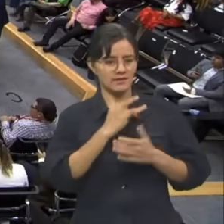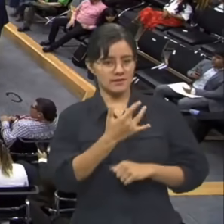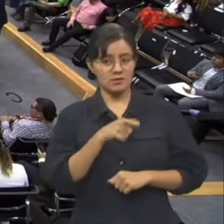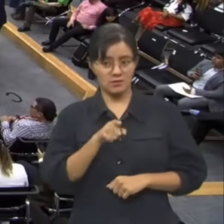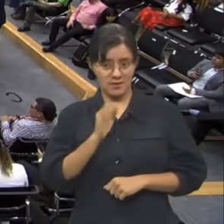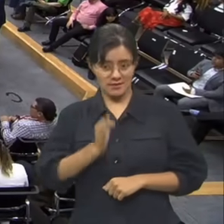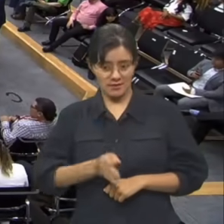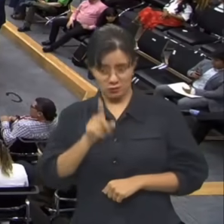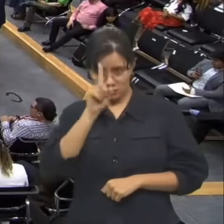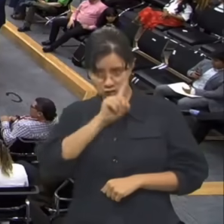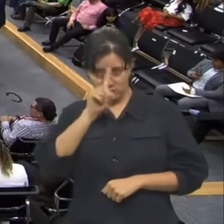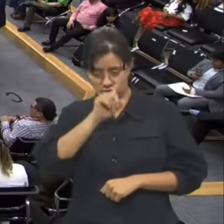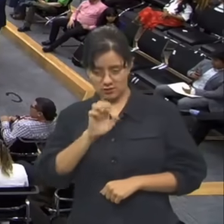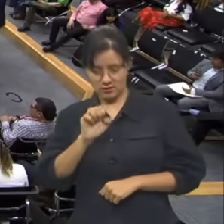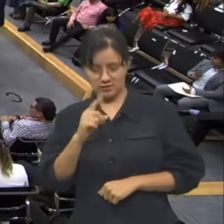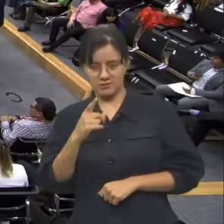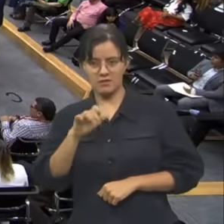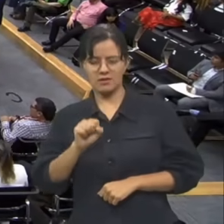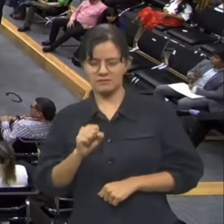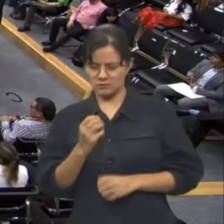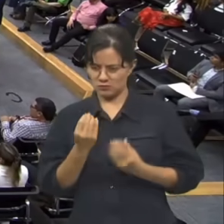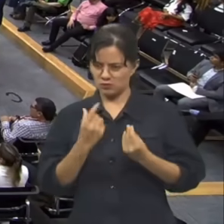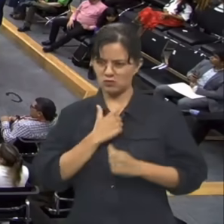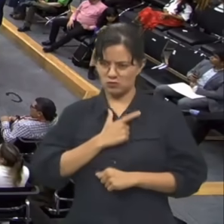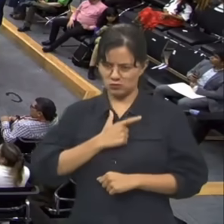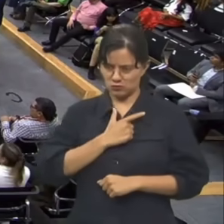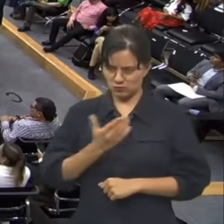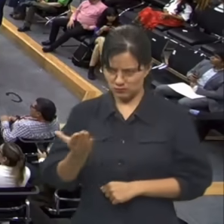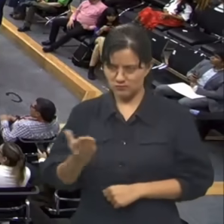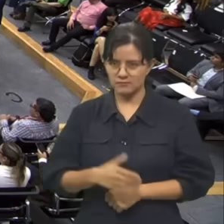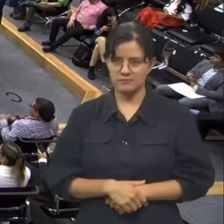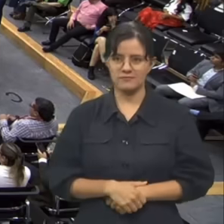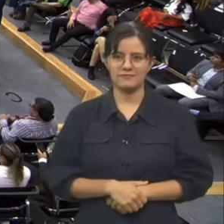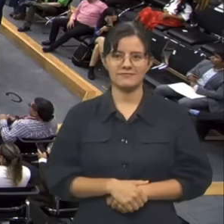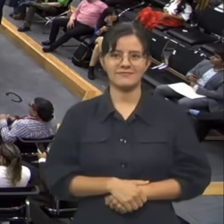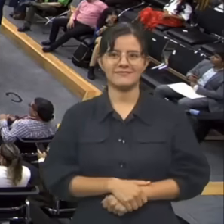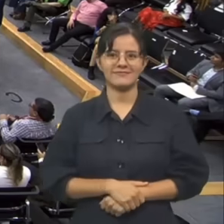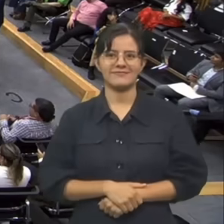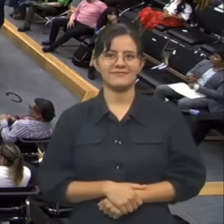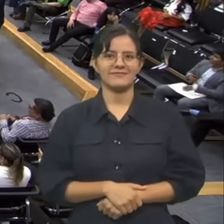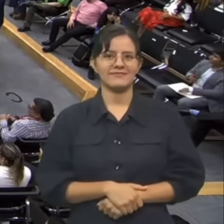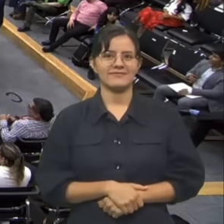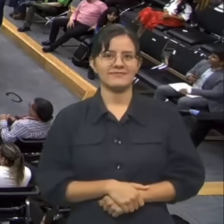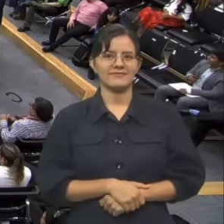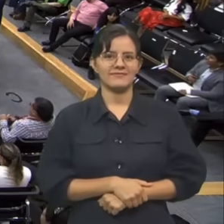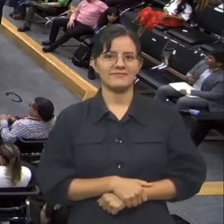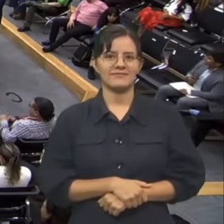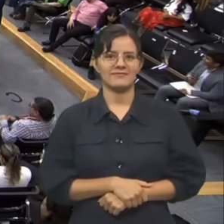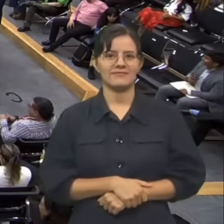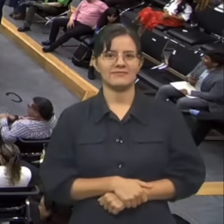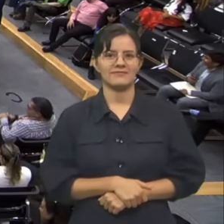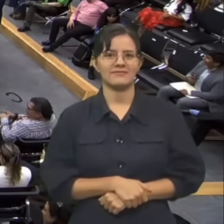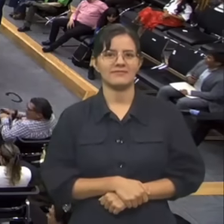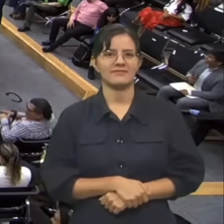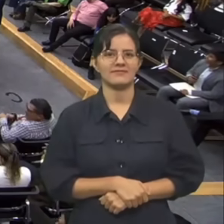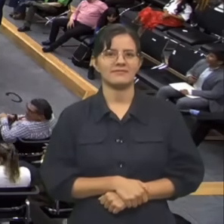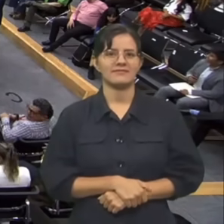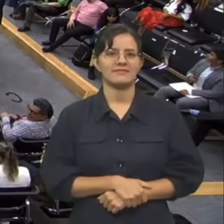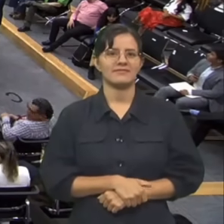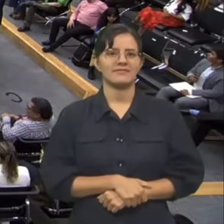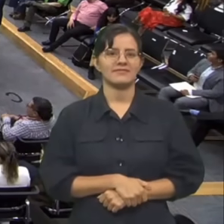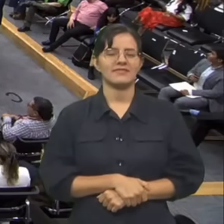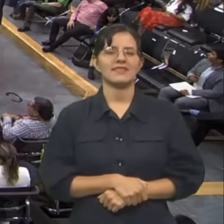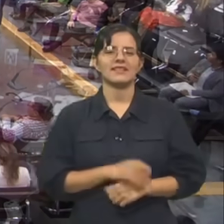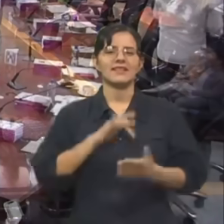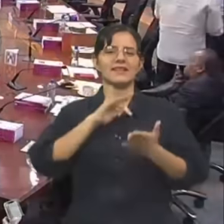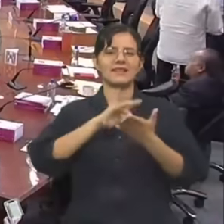del consejero uip con todo gusto para él era gracias gracias muy